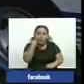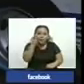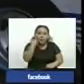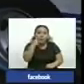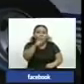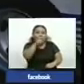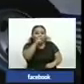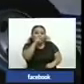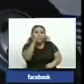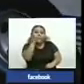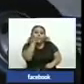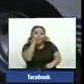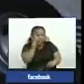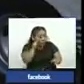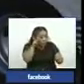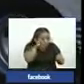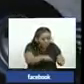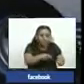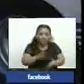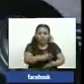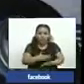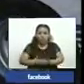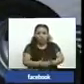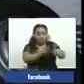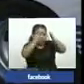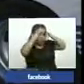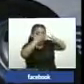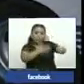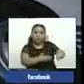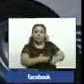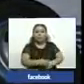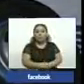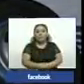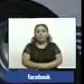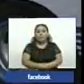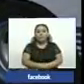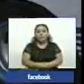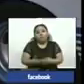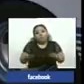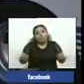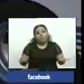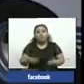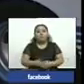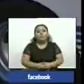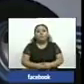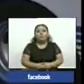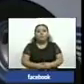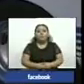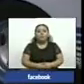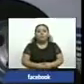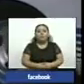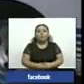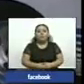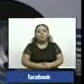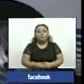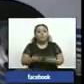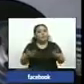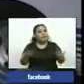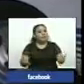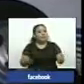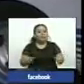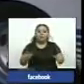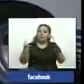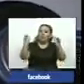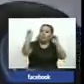los padres con los niños, estar más pendientes de ellos, y pues para vivir una